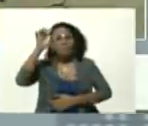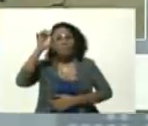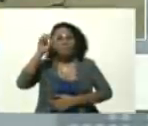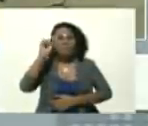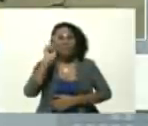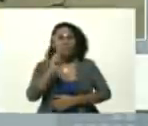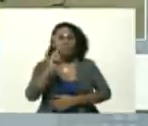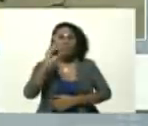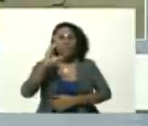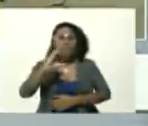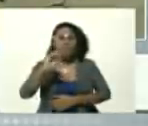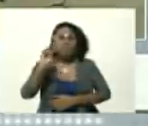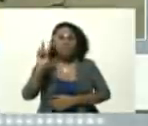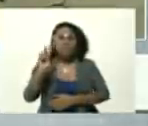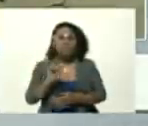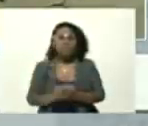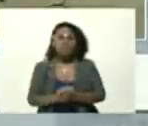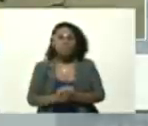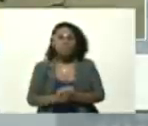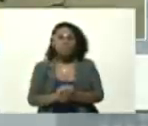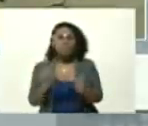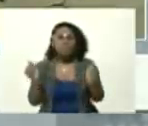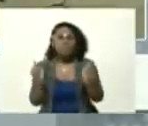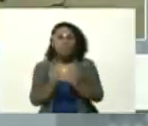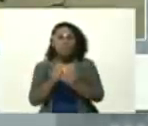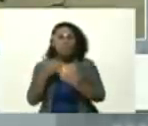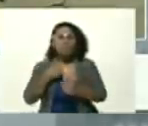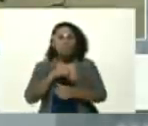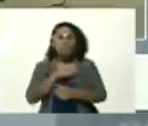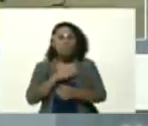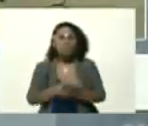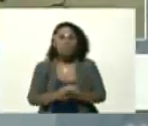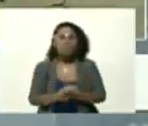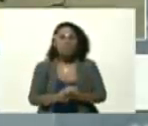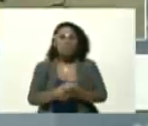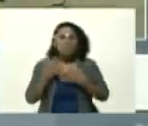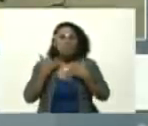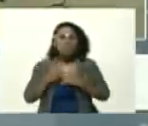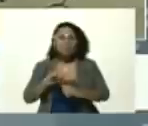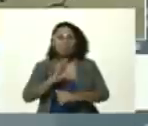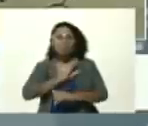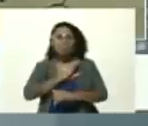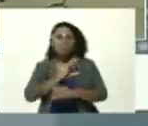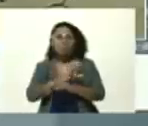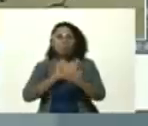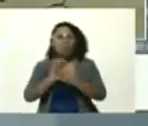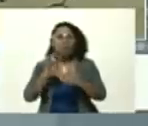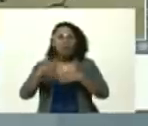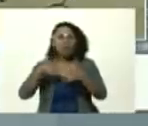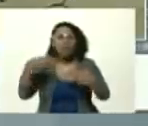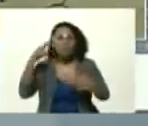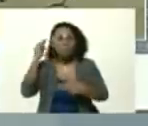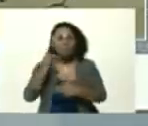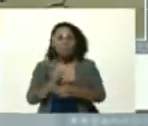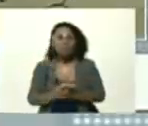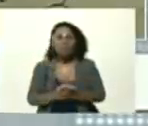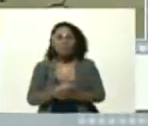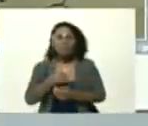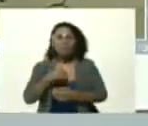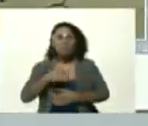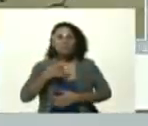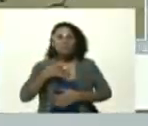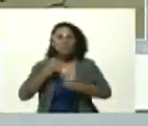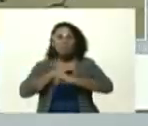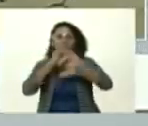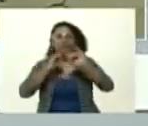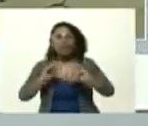UCB con nosotros, sus hijos de la Revolución Bolivariana. Me siento feliz,